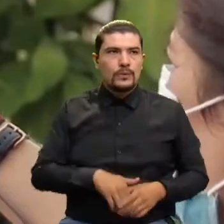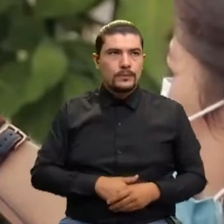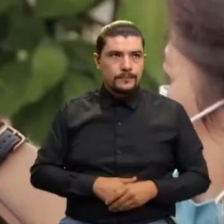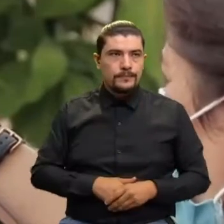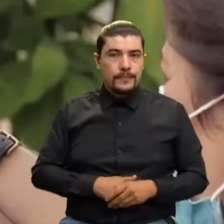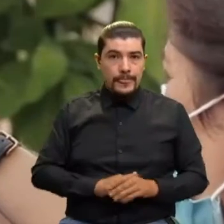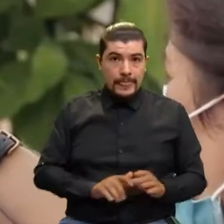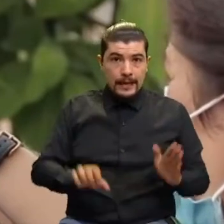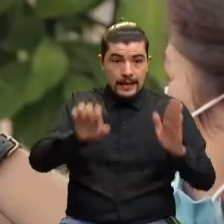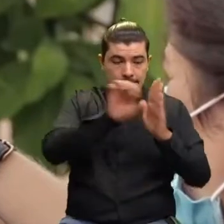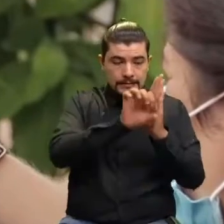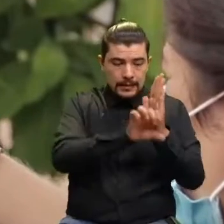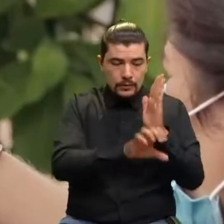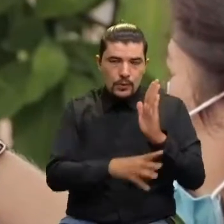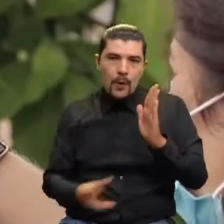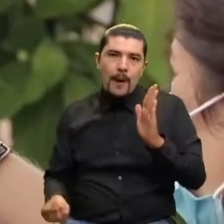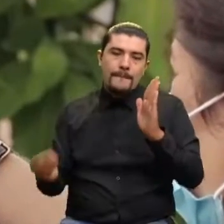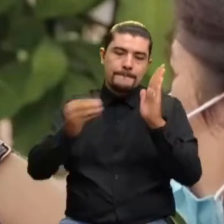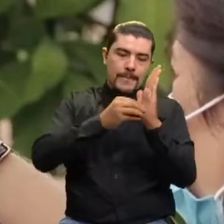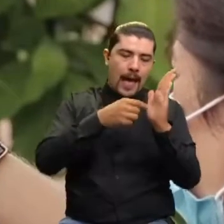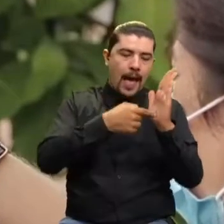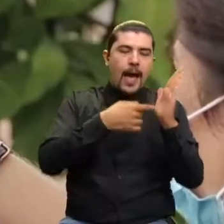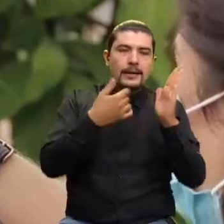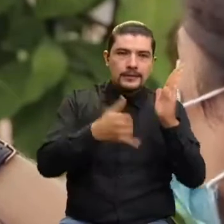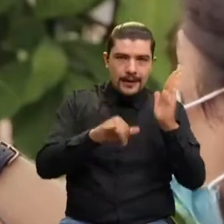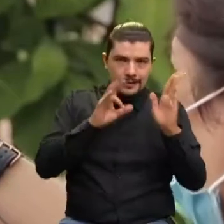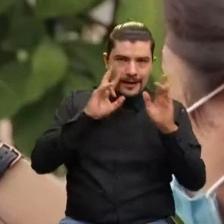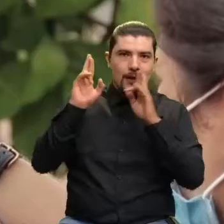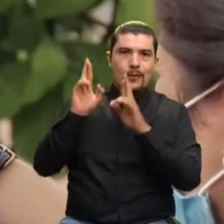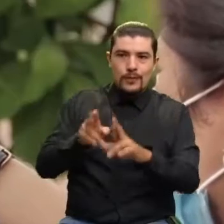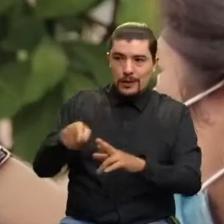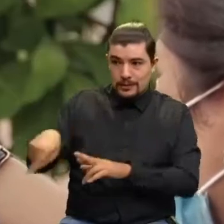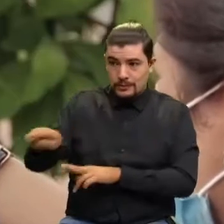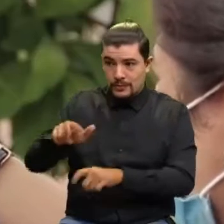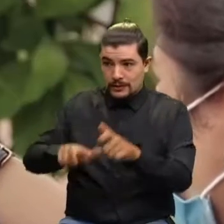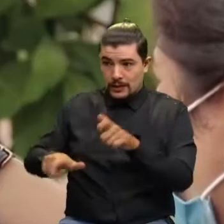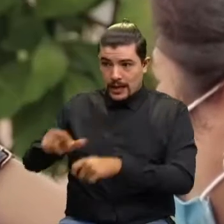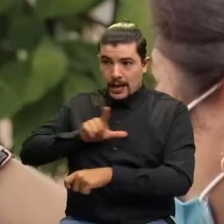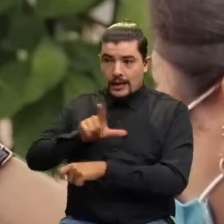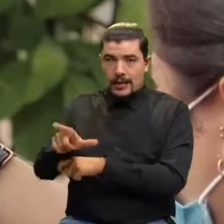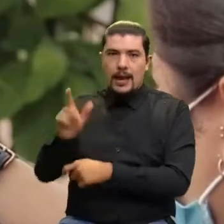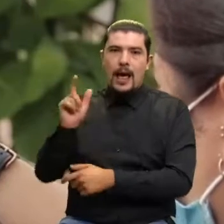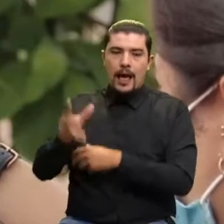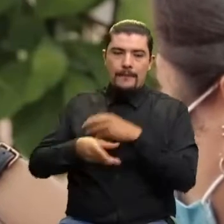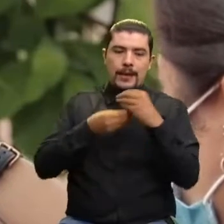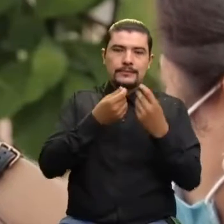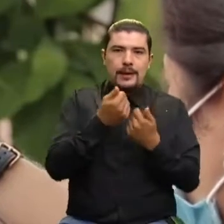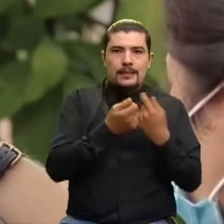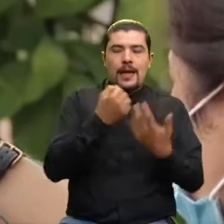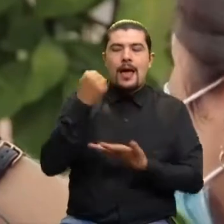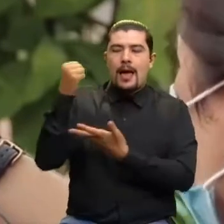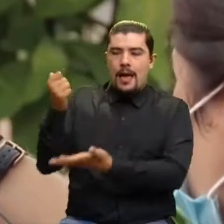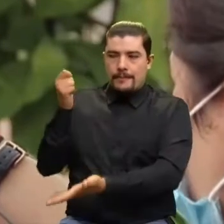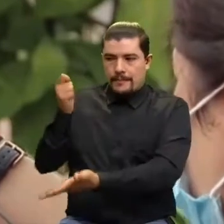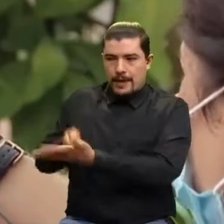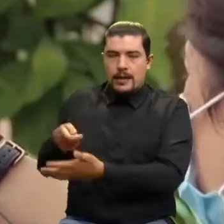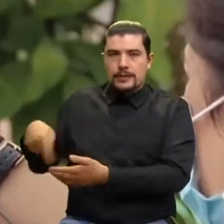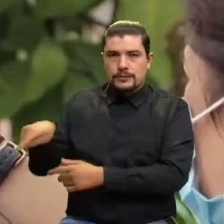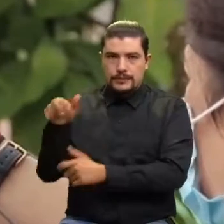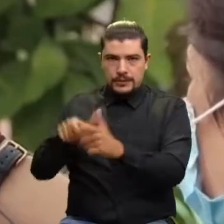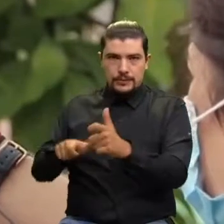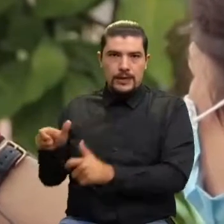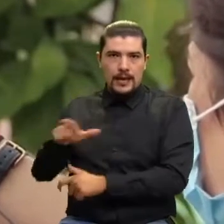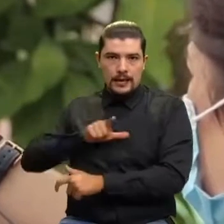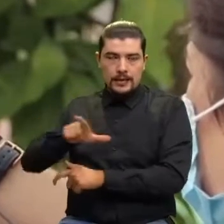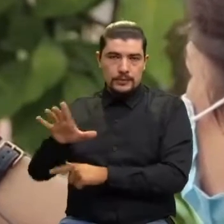dentro de ese estatuto, básicamente tenemos el reconocimiento de la aprobación a lo que es la adición presupuestal para el reconocimiento honorario de